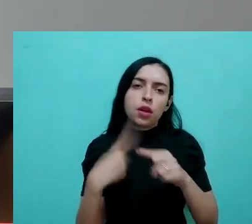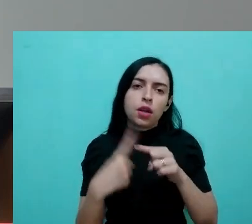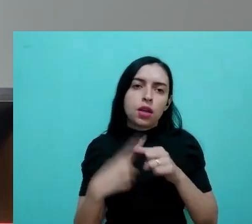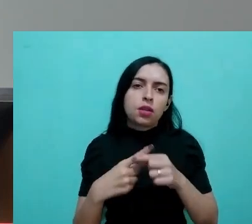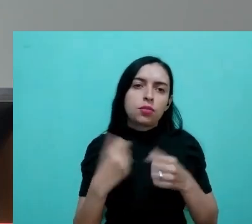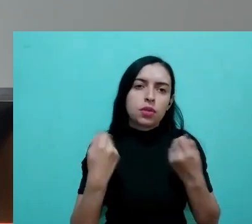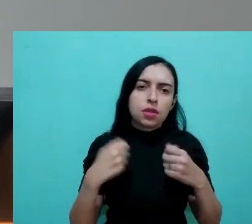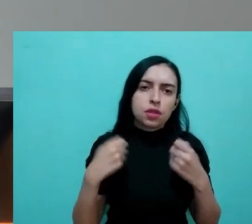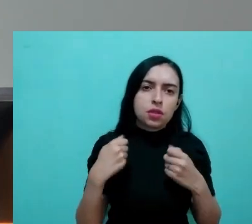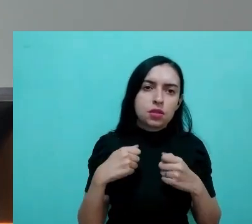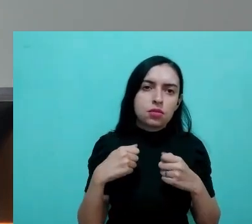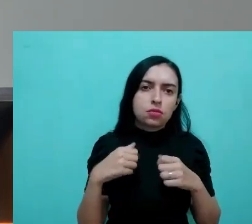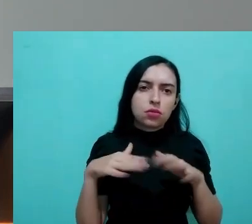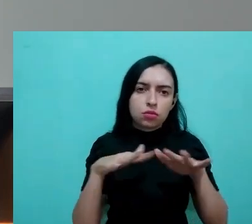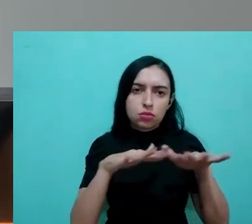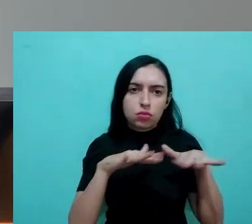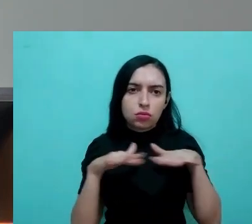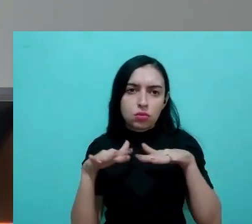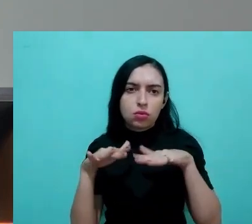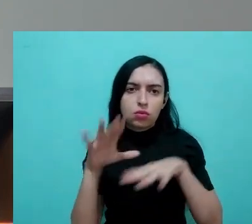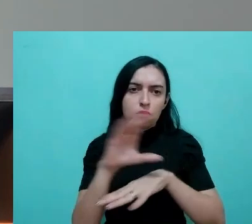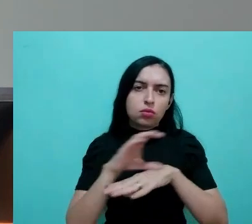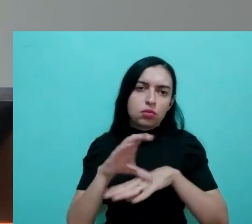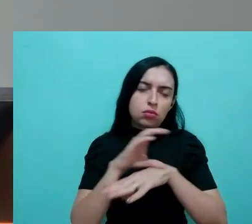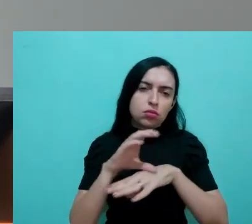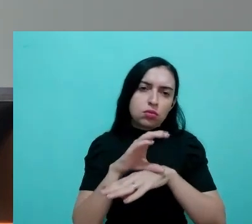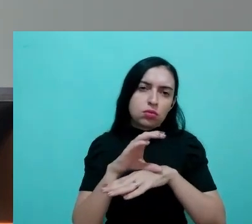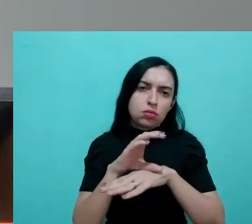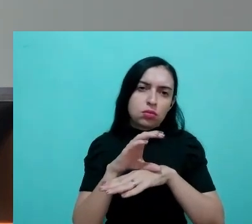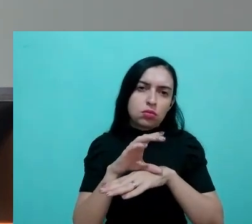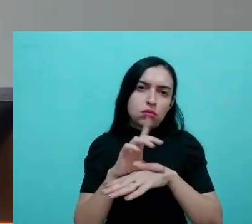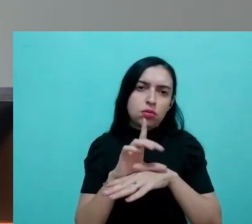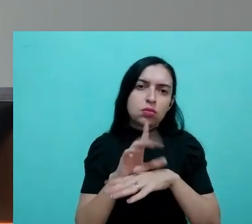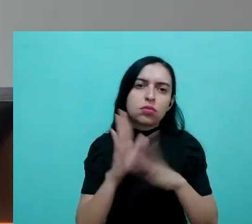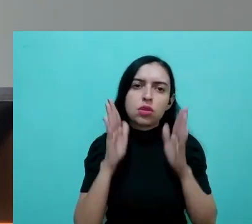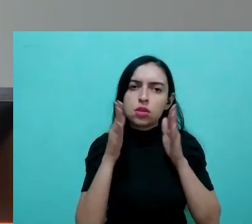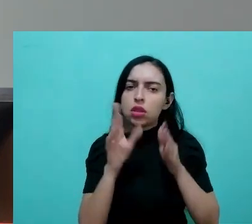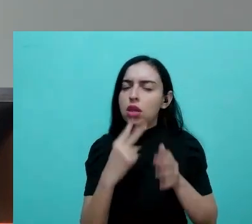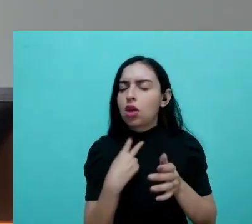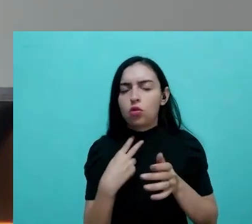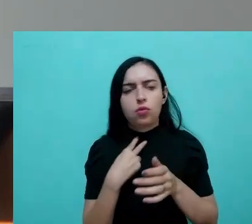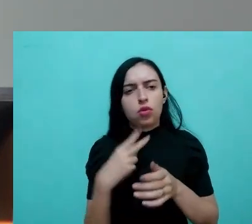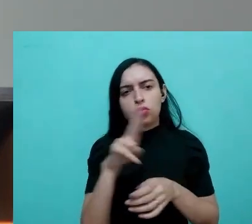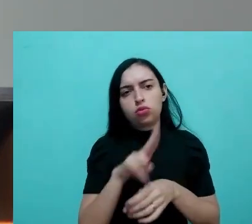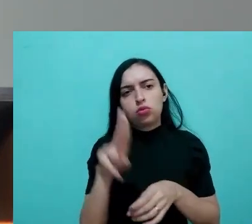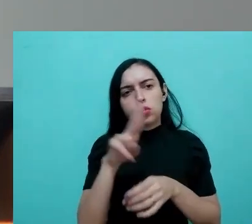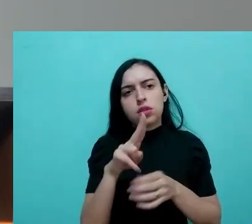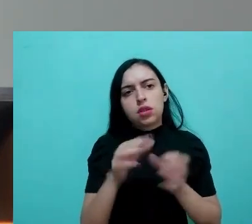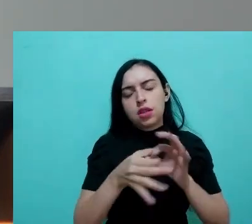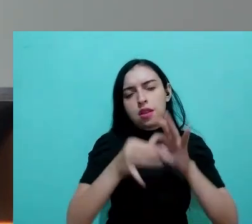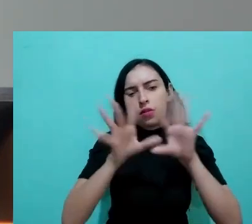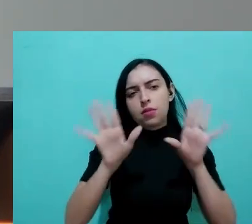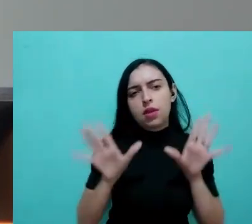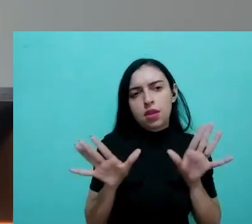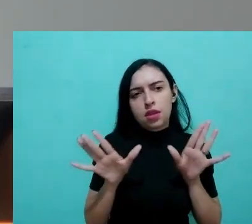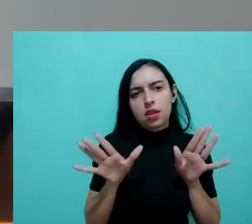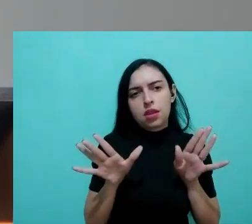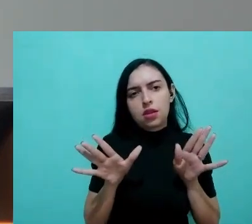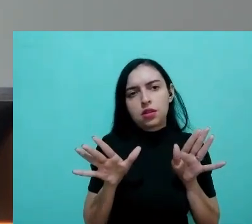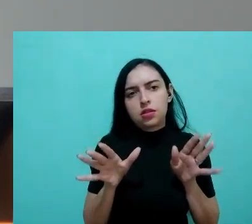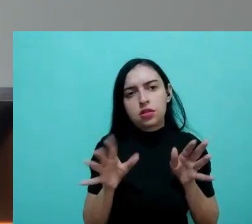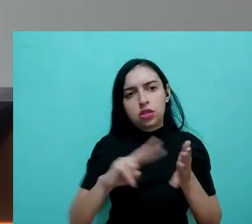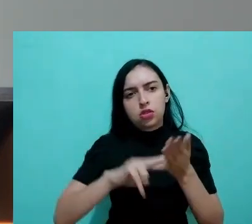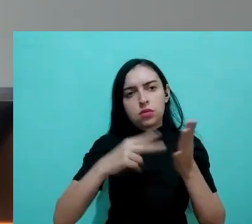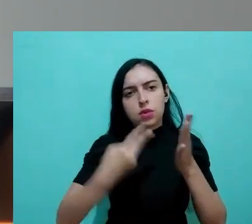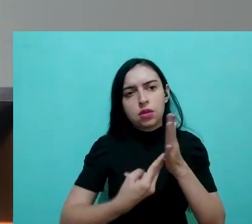un clero constitucional. La Constitución no se puede utilizar, no hay una libertad difusa de interpretación, sino